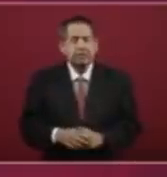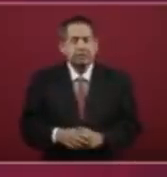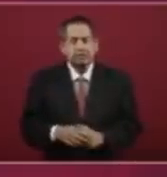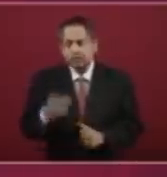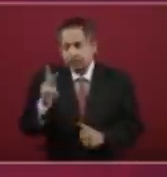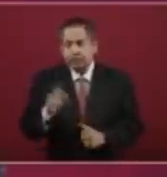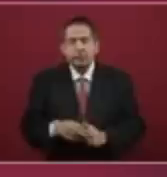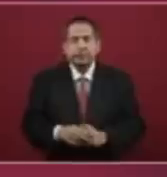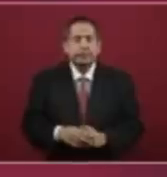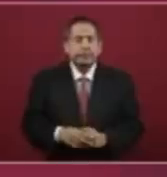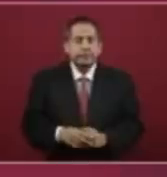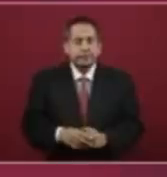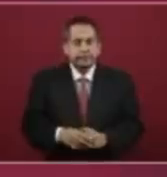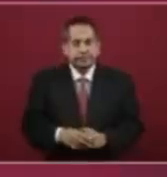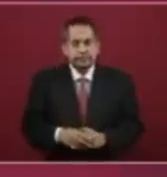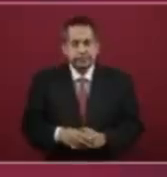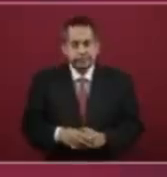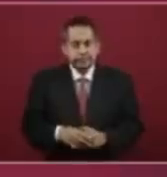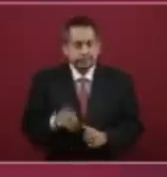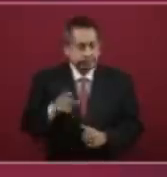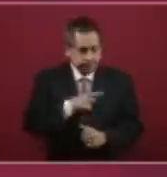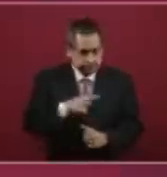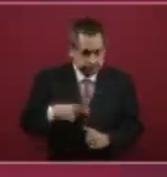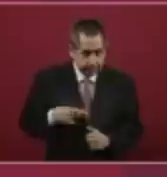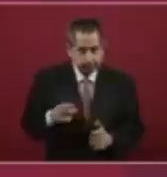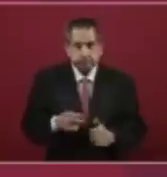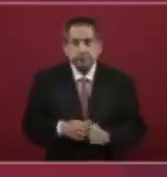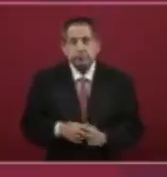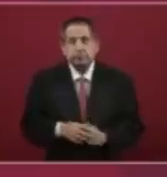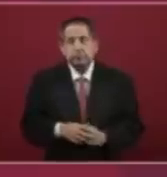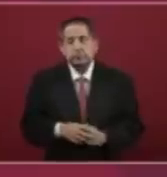pero debe de